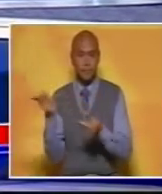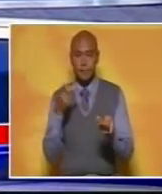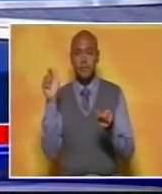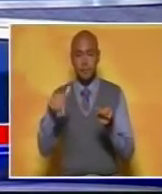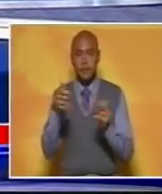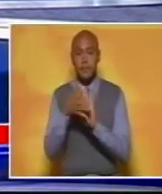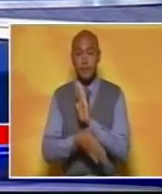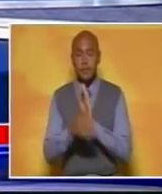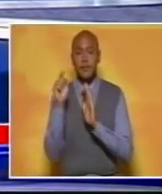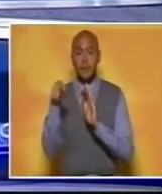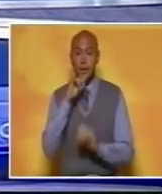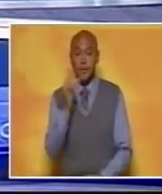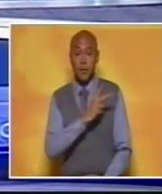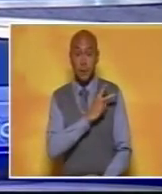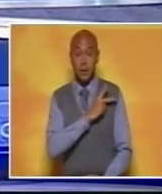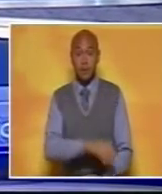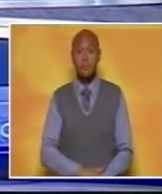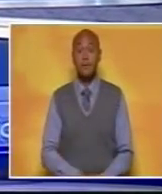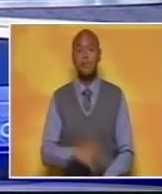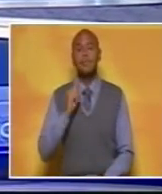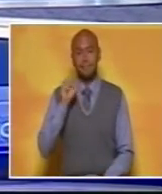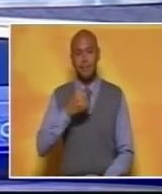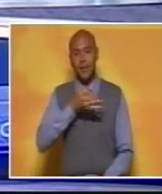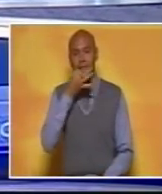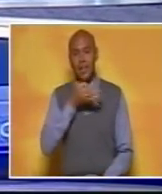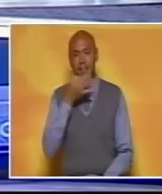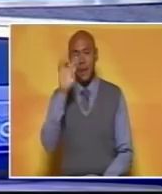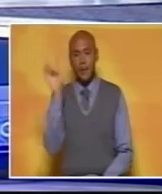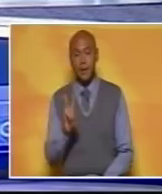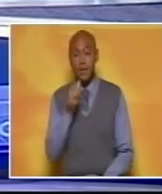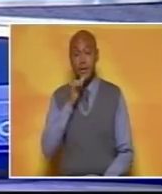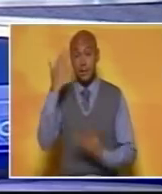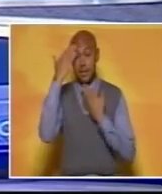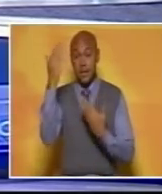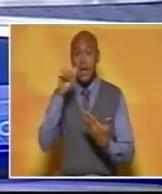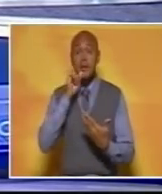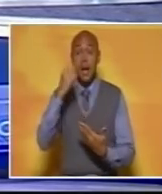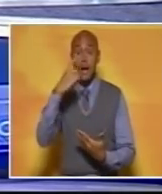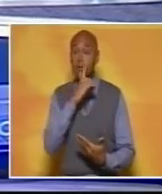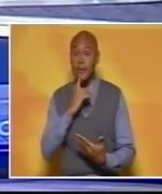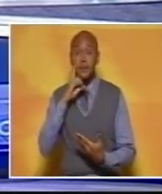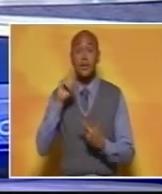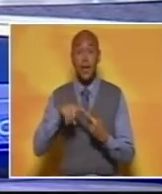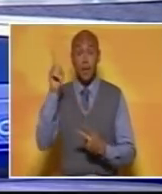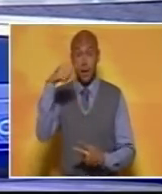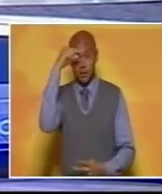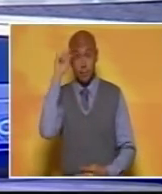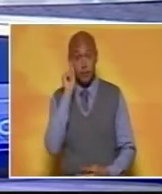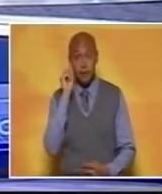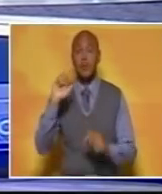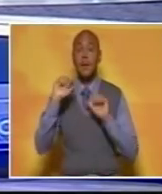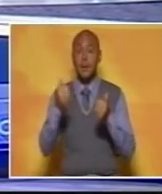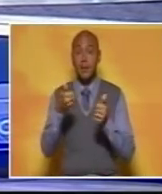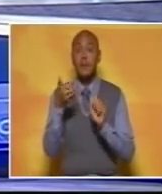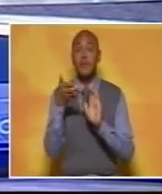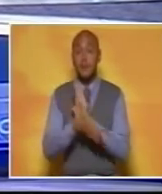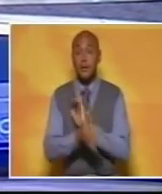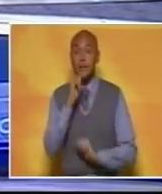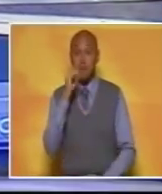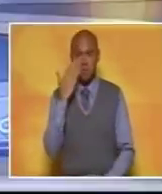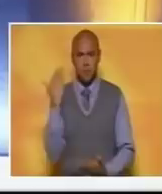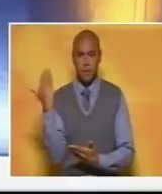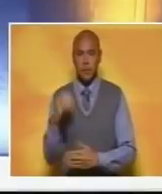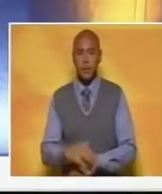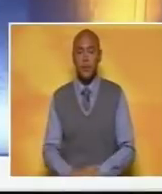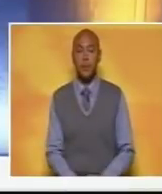la presente emisión de su noticiero Venevisión. Muy buenas tardes, Venezuela. Les saludamos Diana Martínez y Andrina Yepes. Comenzamos a revisar las informaciones y lo hacemos de